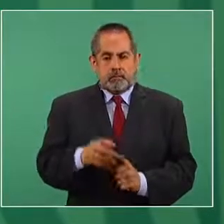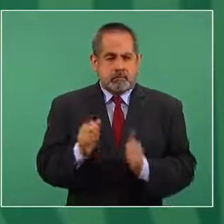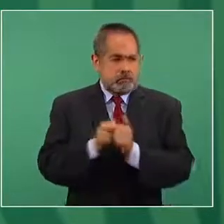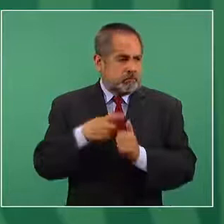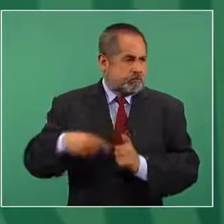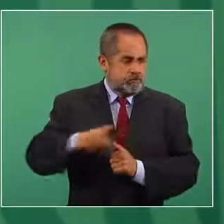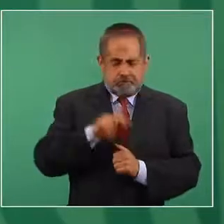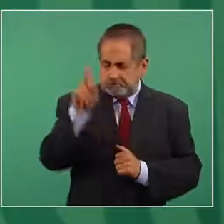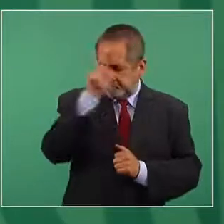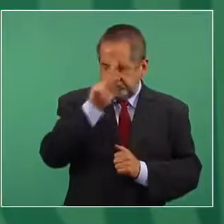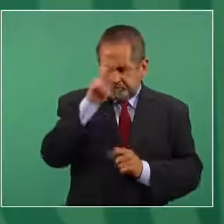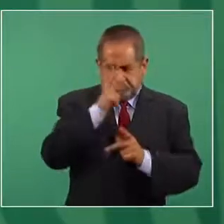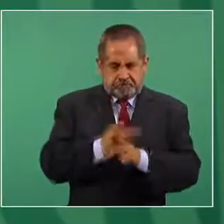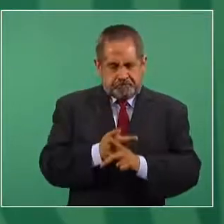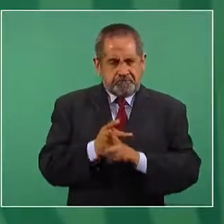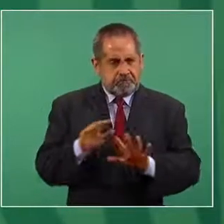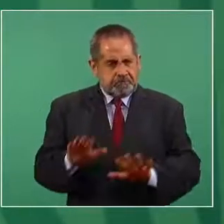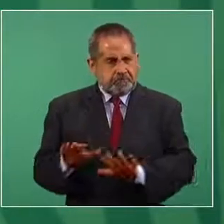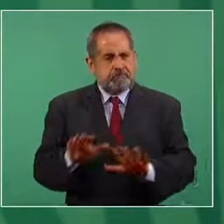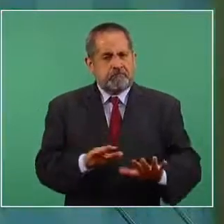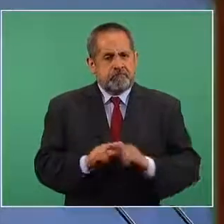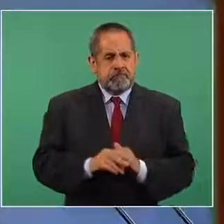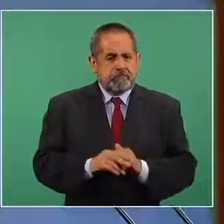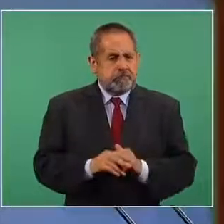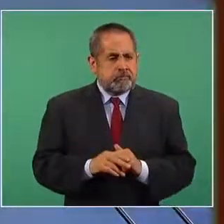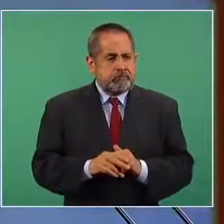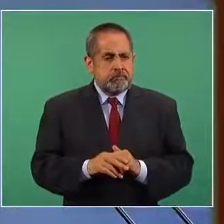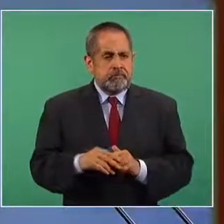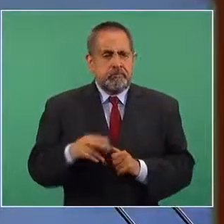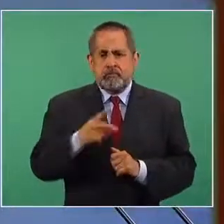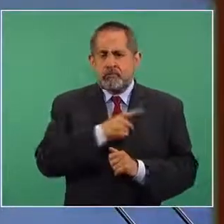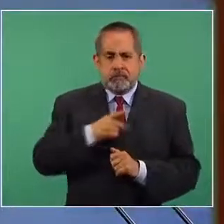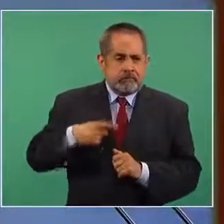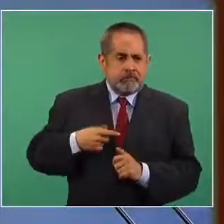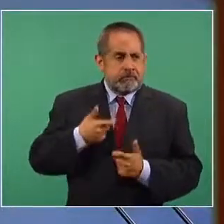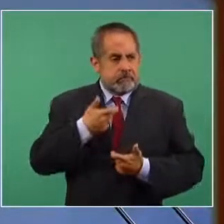prudencia para no endeudarnos,